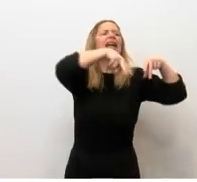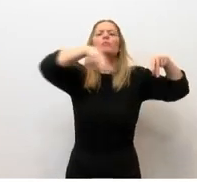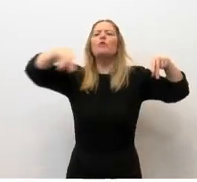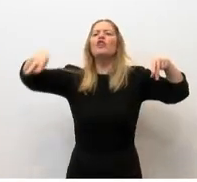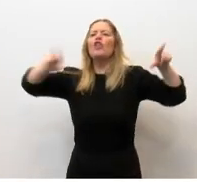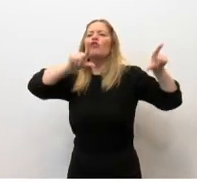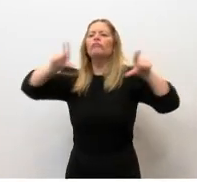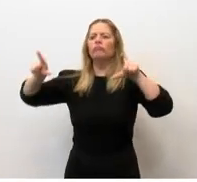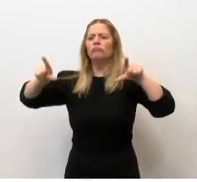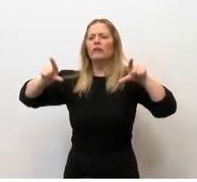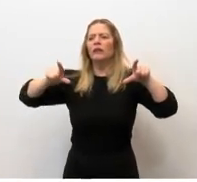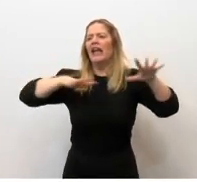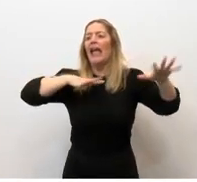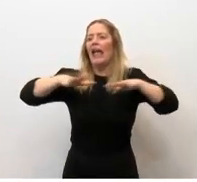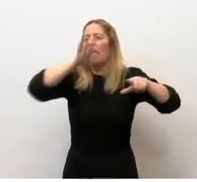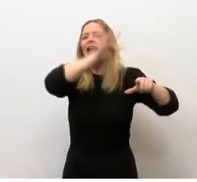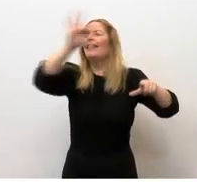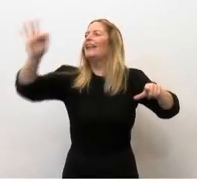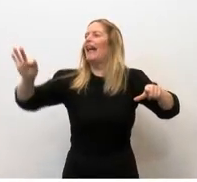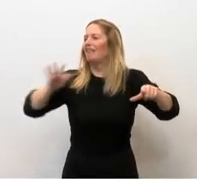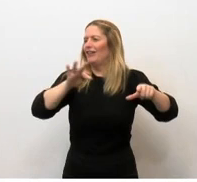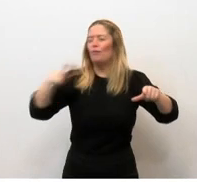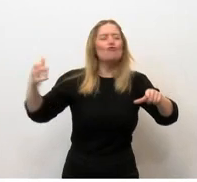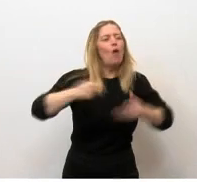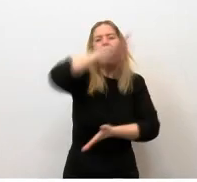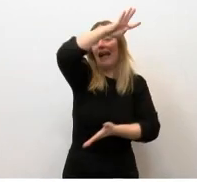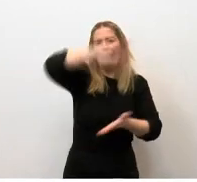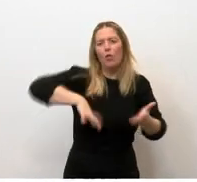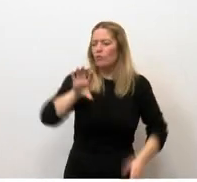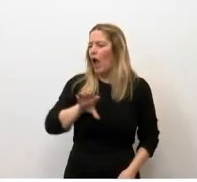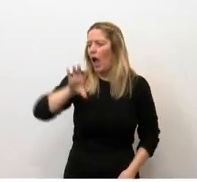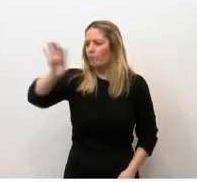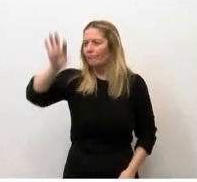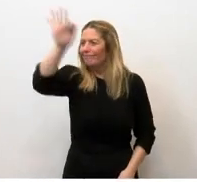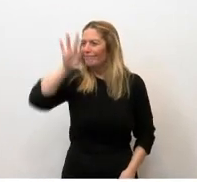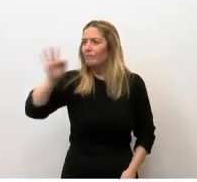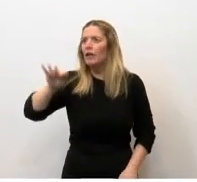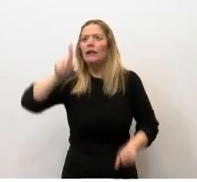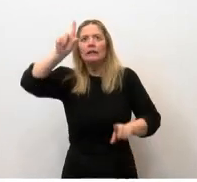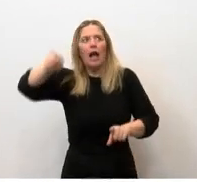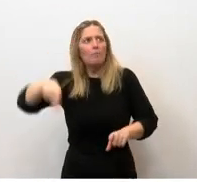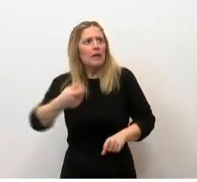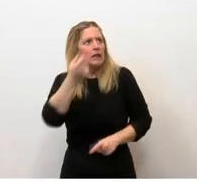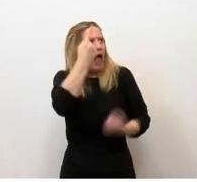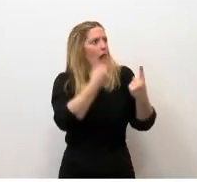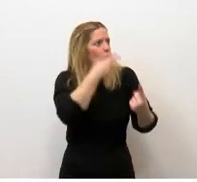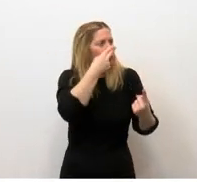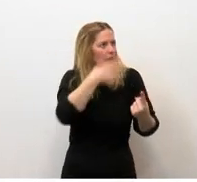dando vueltas por toda Cataluña. También puede salir de Cataluña si a alguien le interesa, ¿vale? Donde